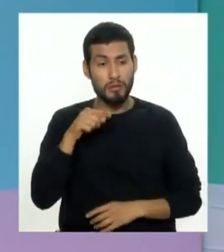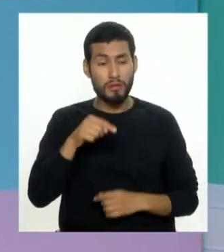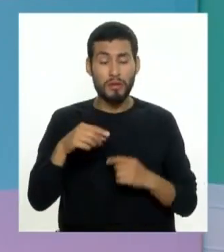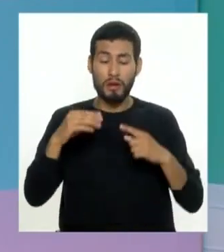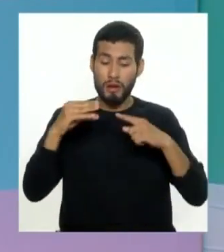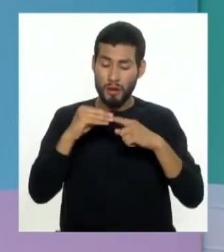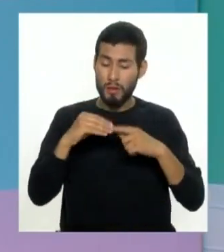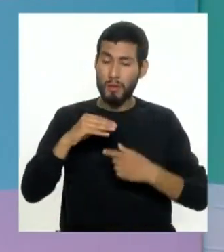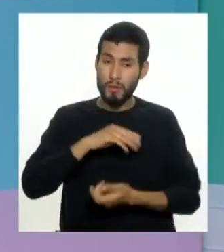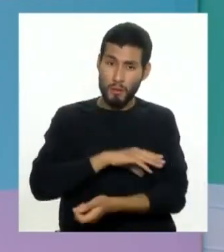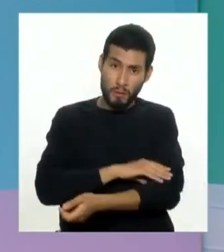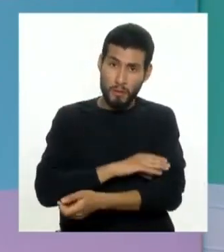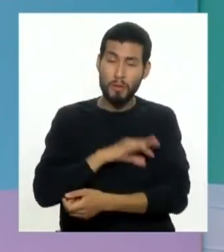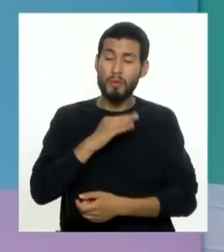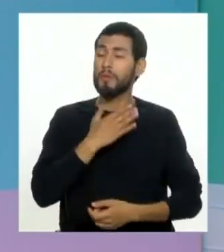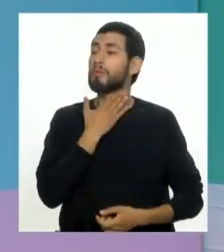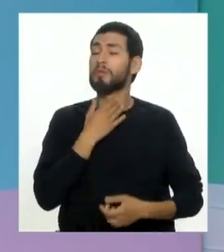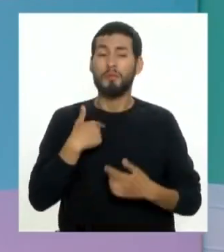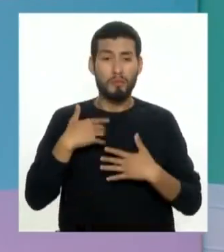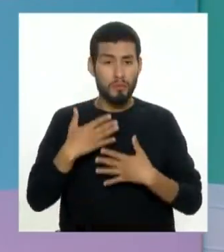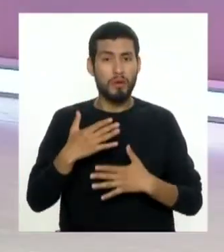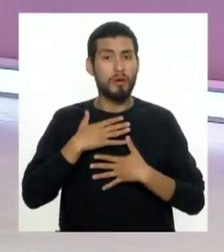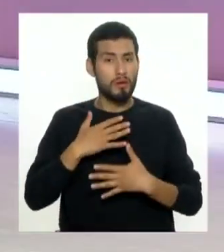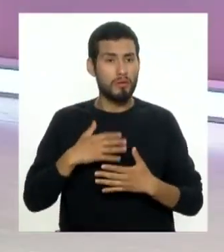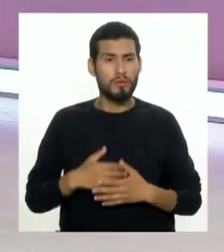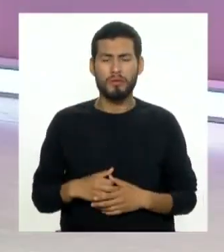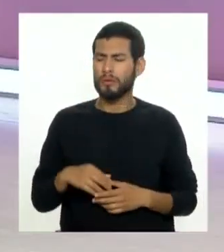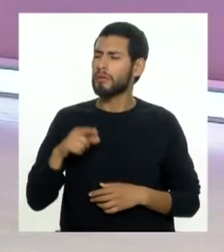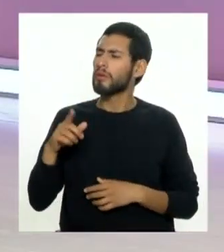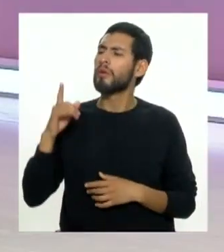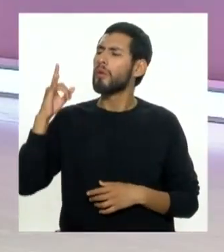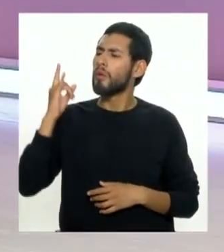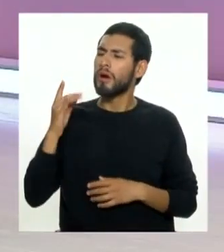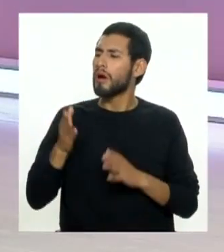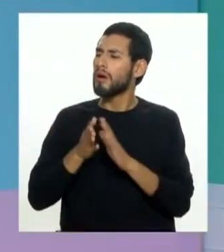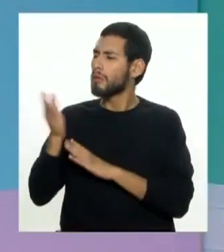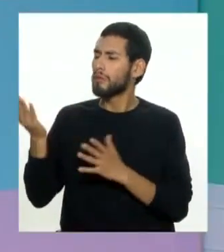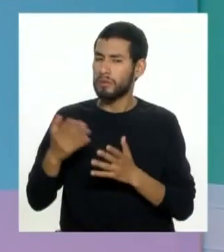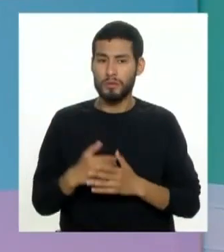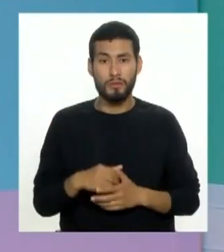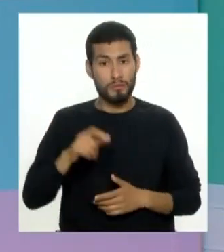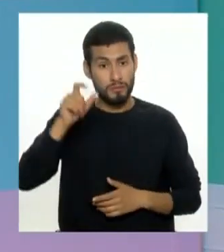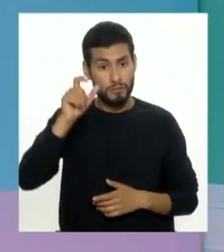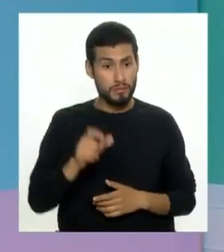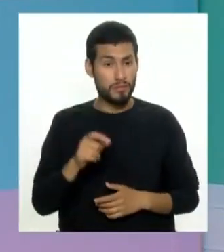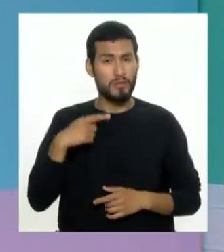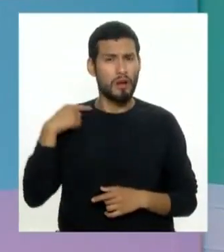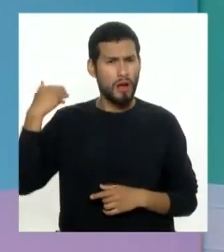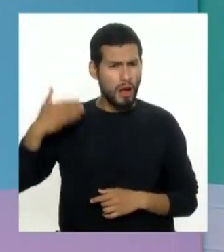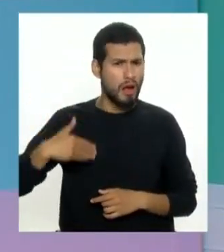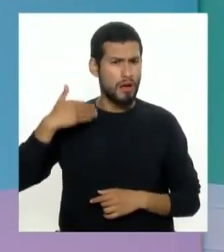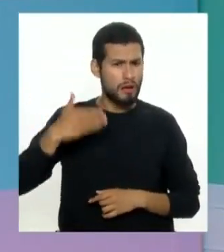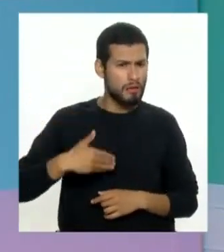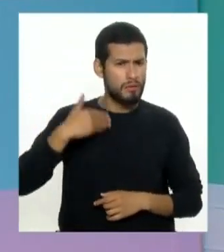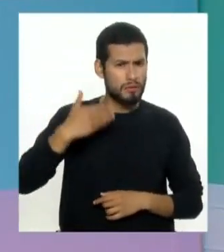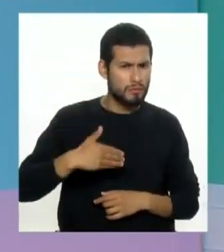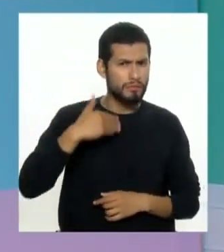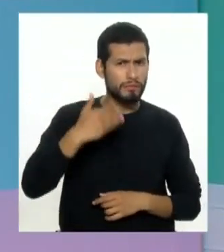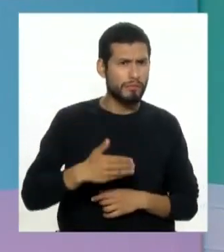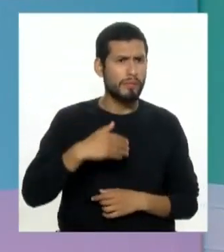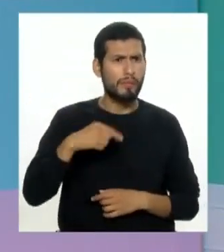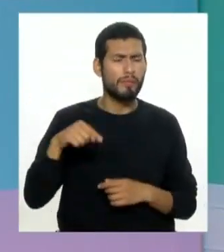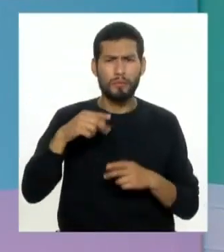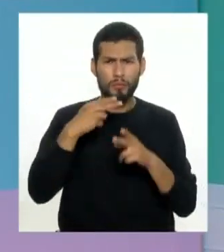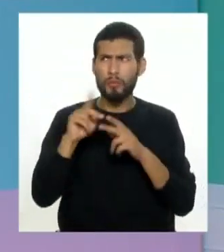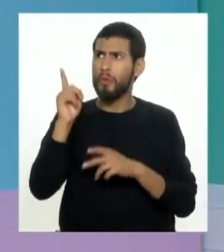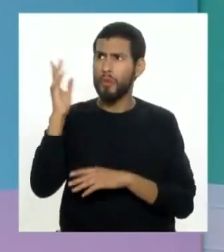esté bien, que tenga un buen pulso, que esté respirando. ¿Cuándo ir a una urgencia, doctor? Cuando la persona presenta varias crisis epilépticas en